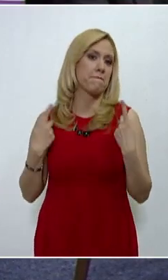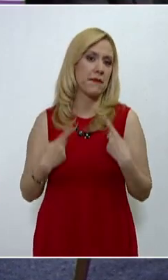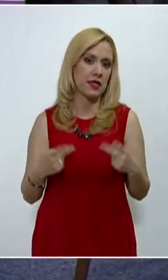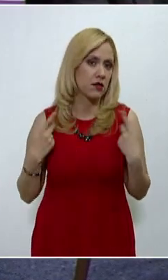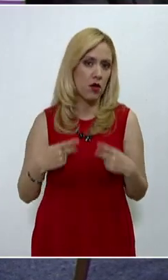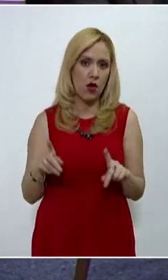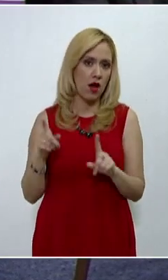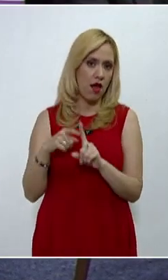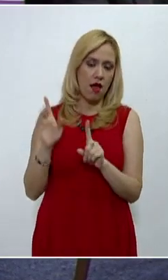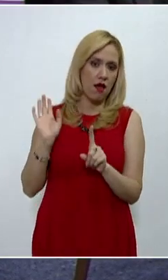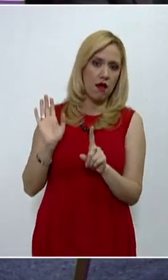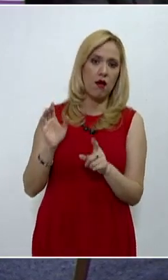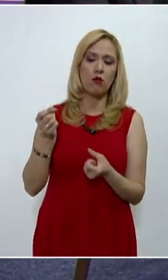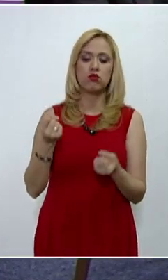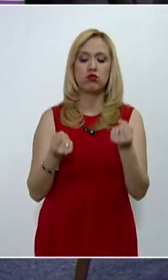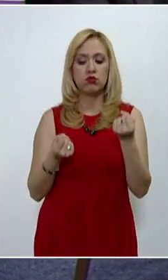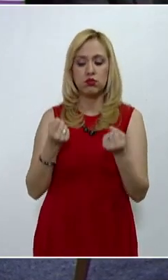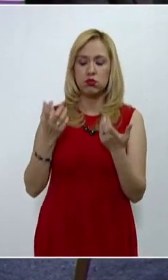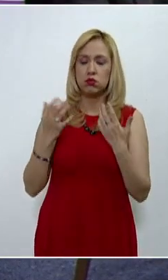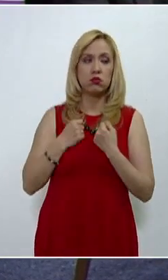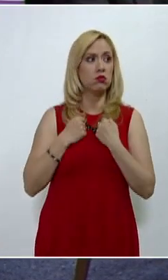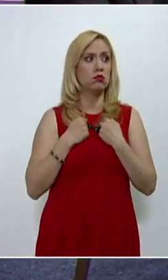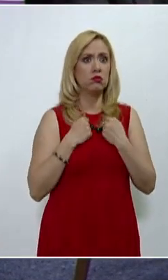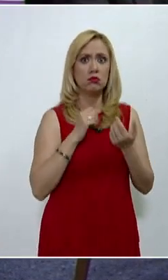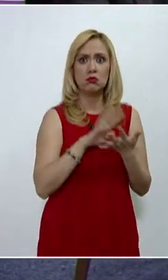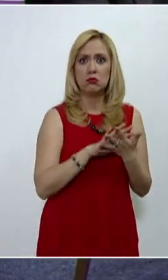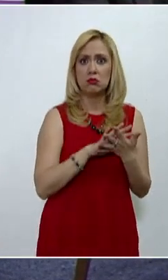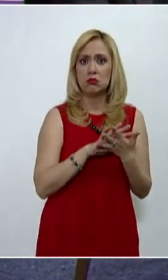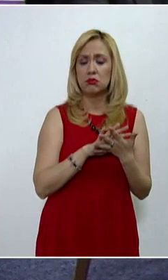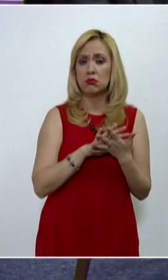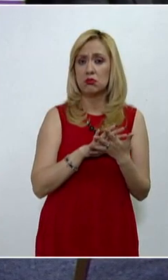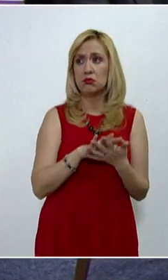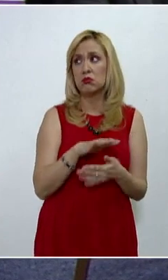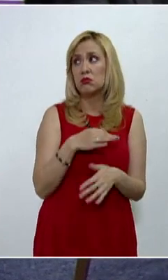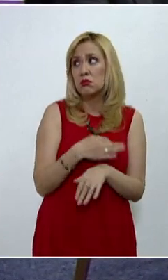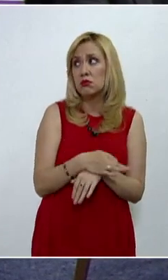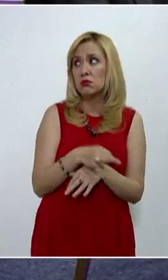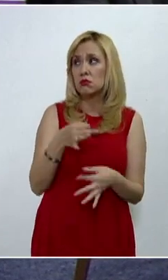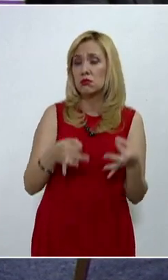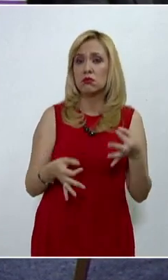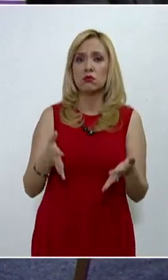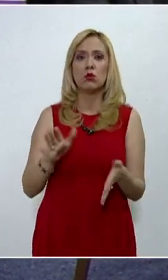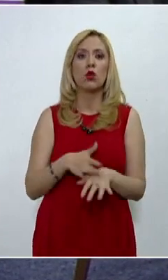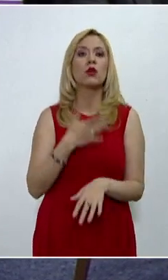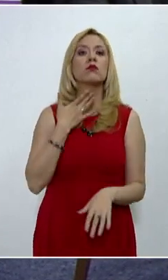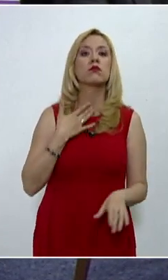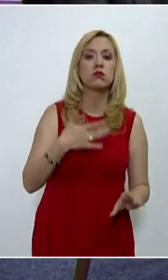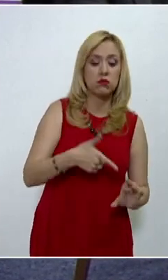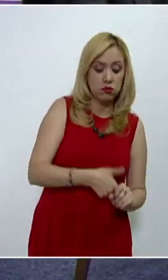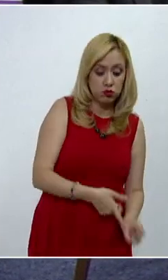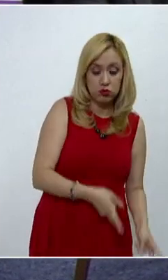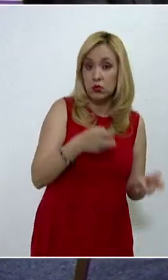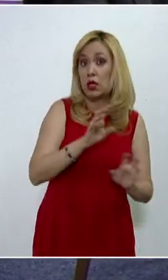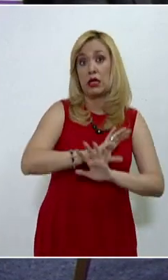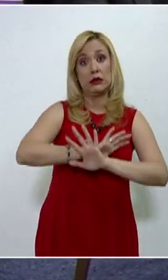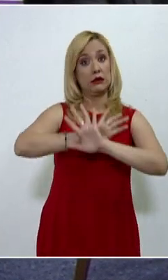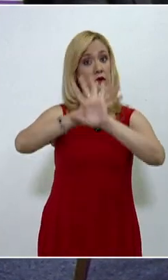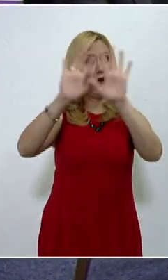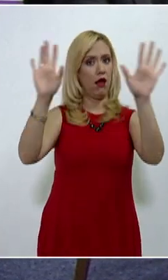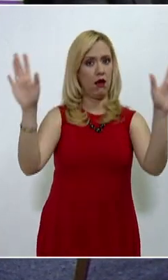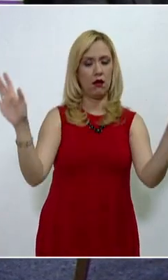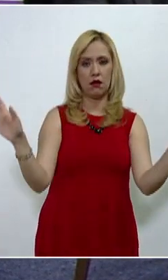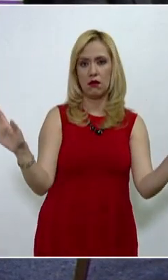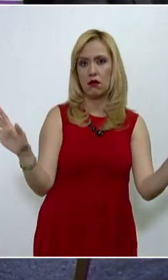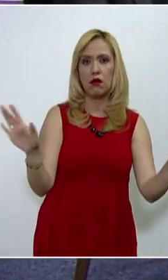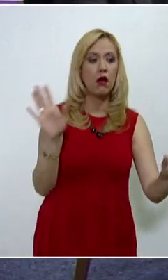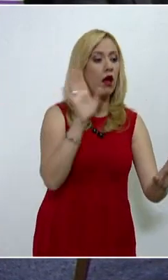y el conductor termina en prisión preventiva oficiosa porque es un delito en materia de hidrocarburos, punto. No hay más que hacer. La fiscalía ni siquiera le puede